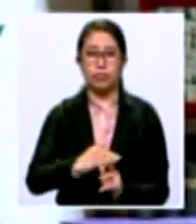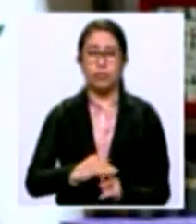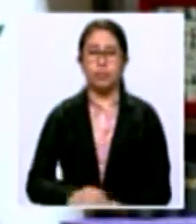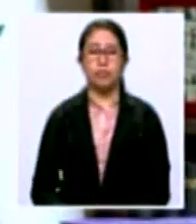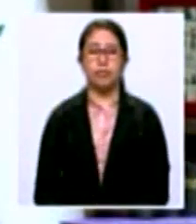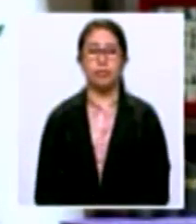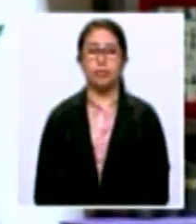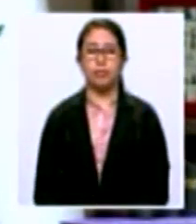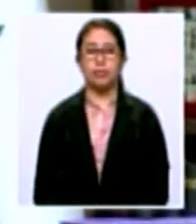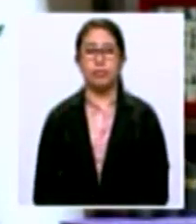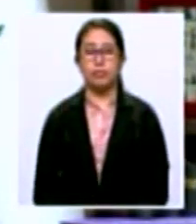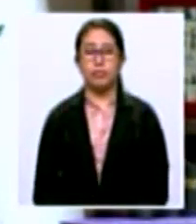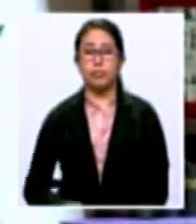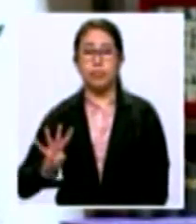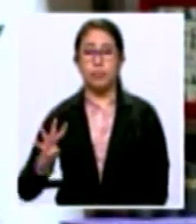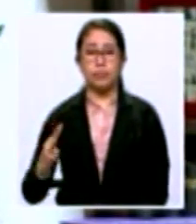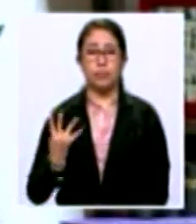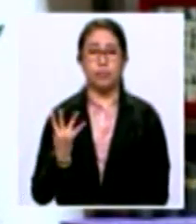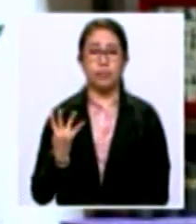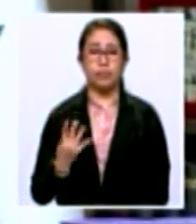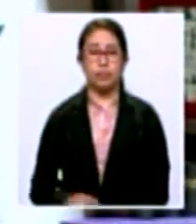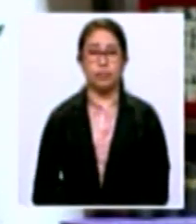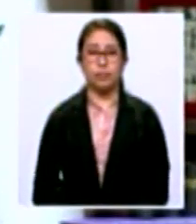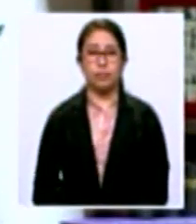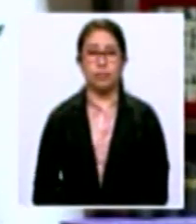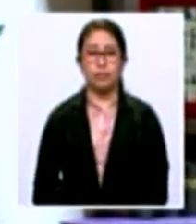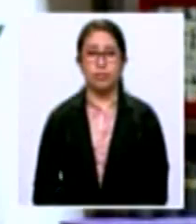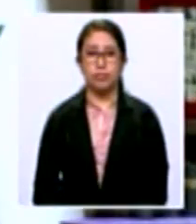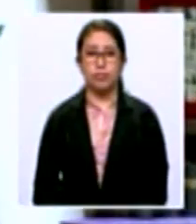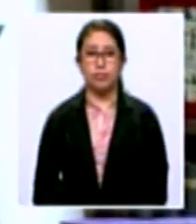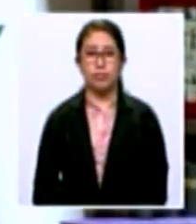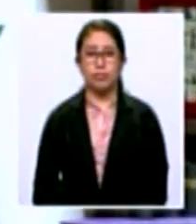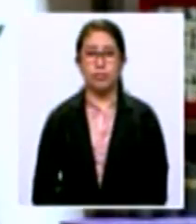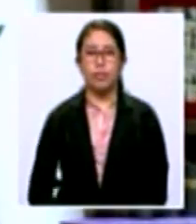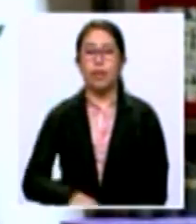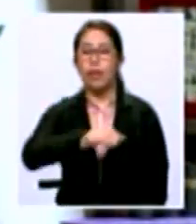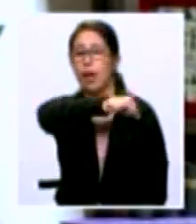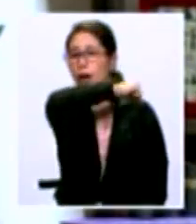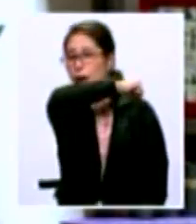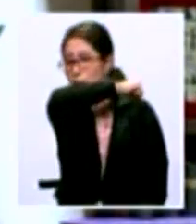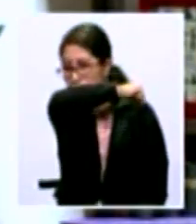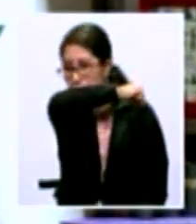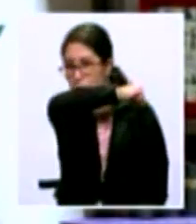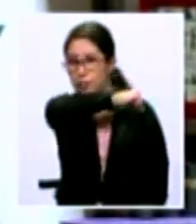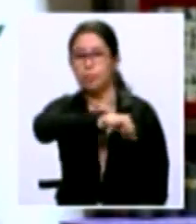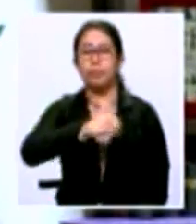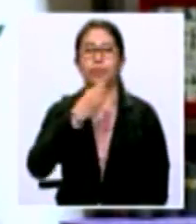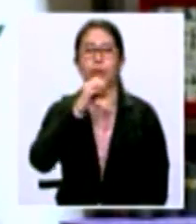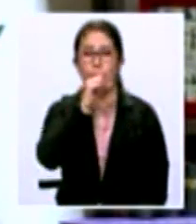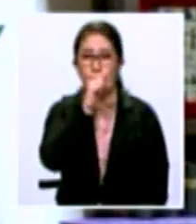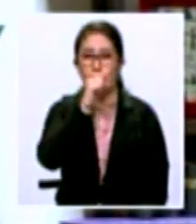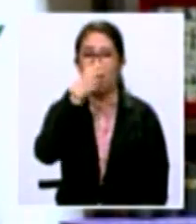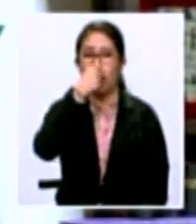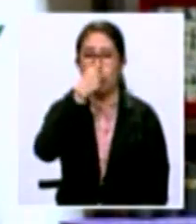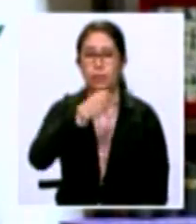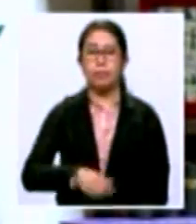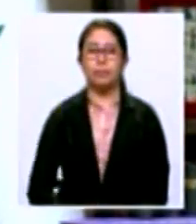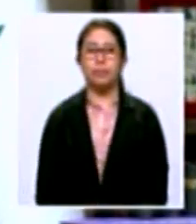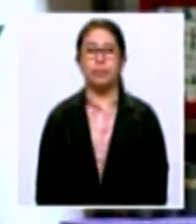personas. En cuarto lugar, el cubrirnos al toser y estornudar de esta